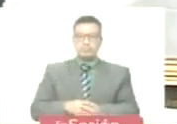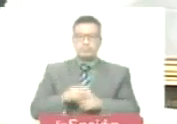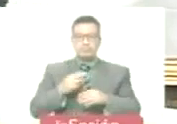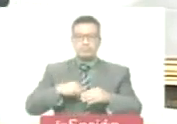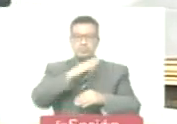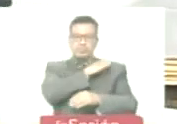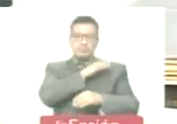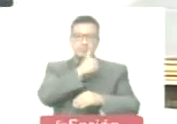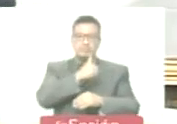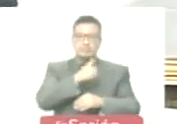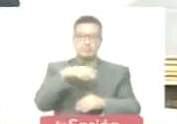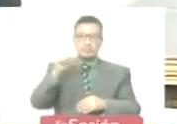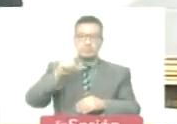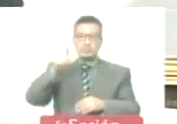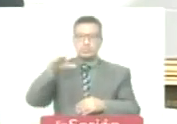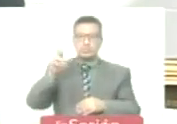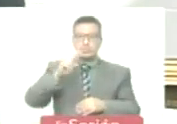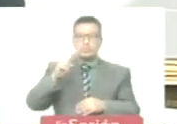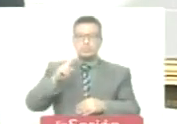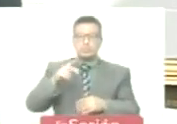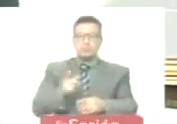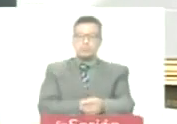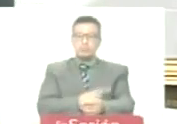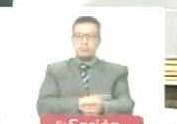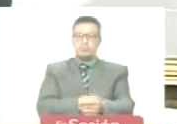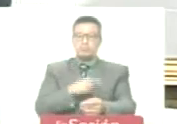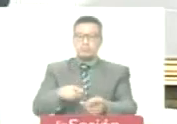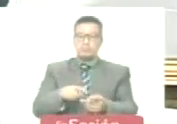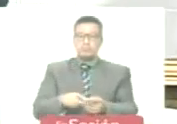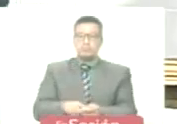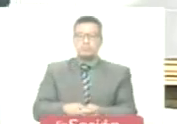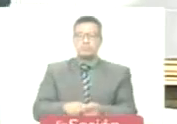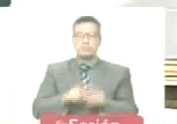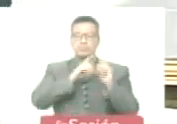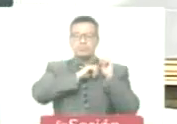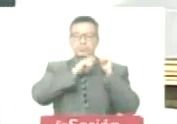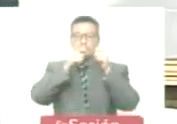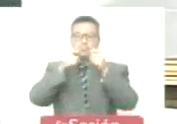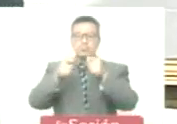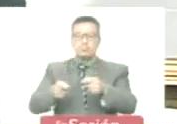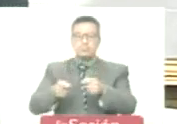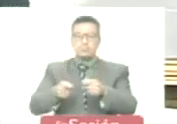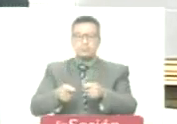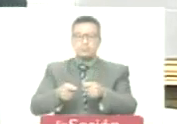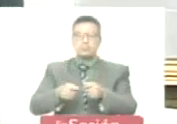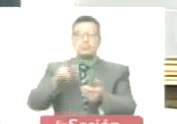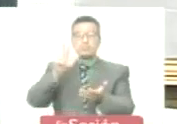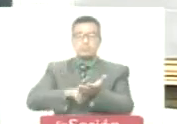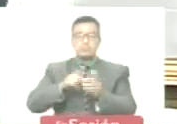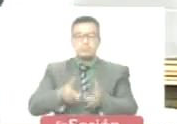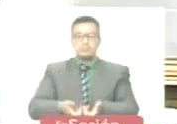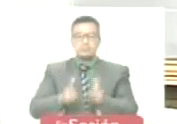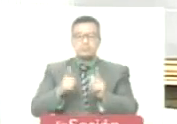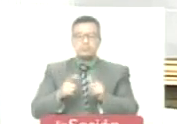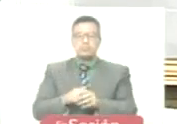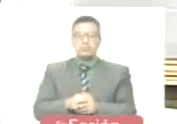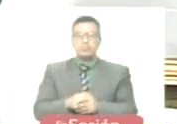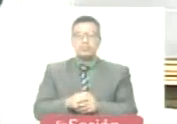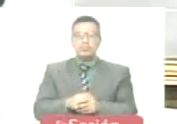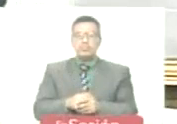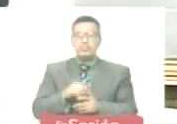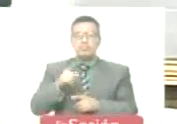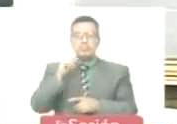General Salazar Velázquez, hermano, queda designado, se aprueba la autorización para